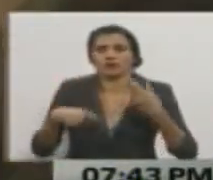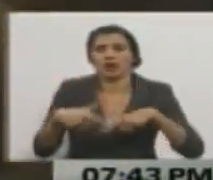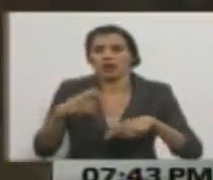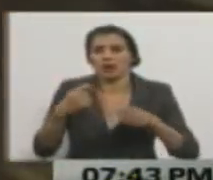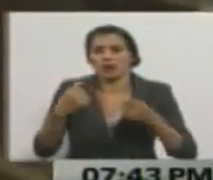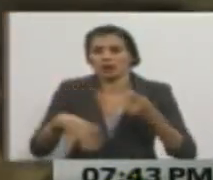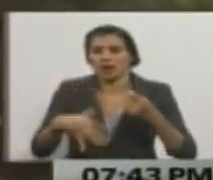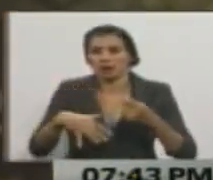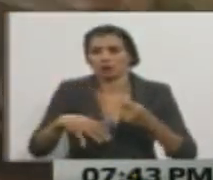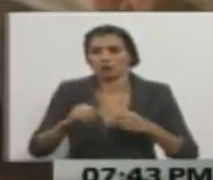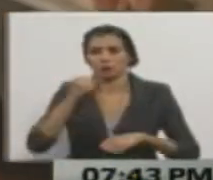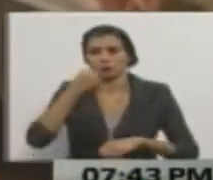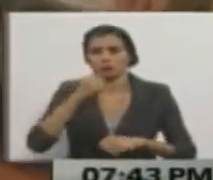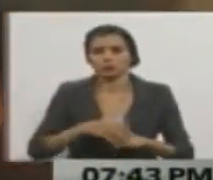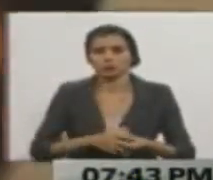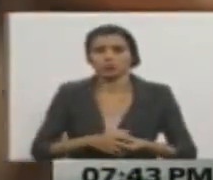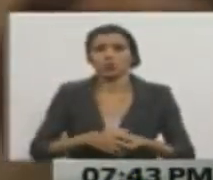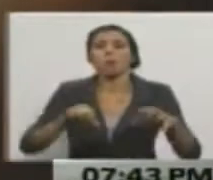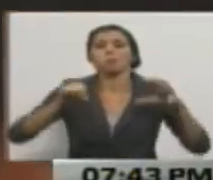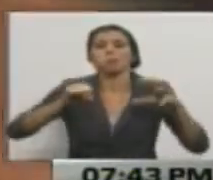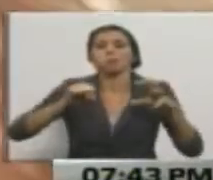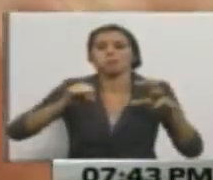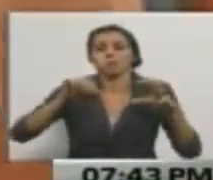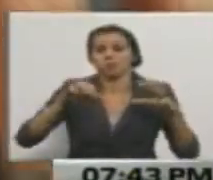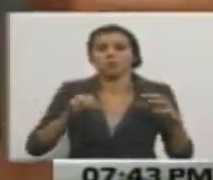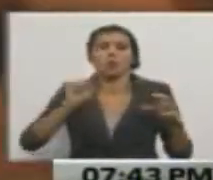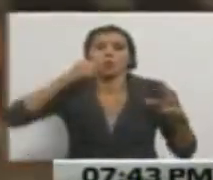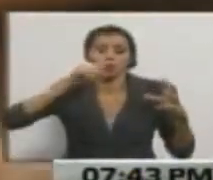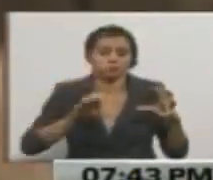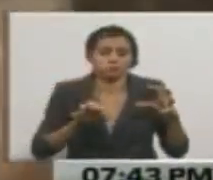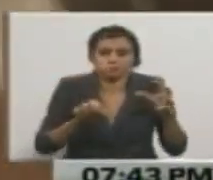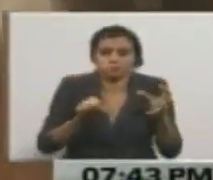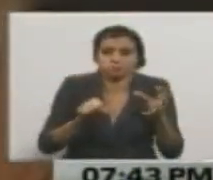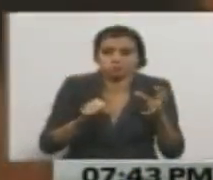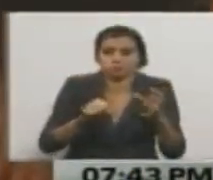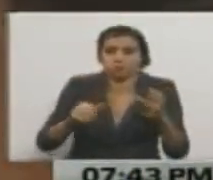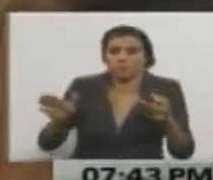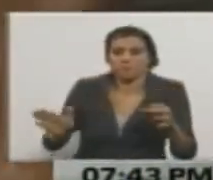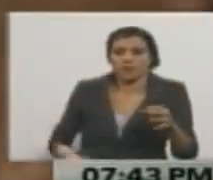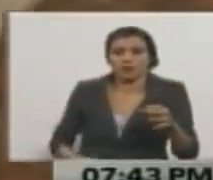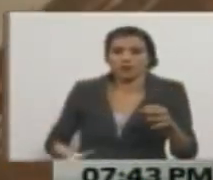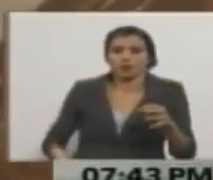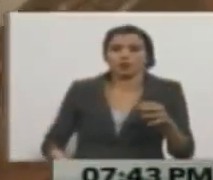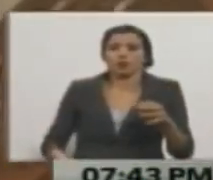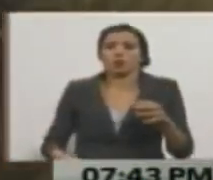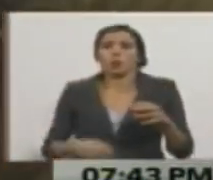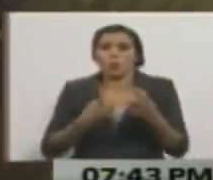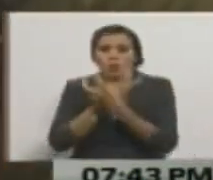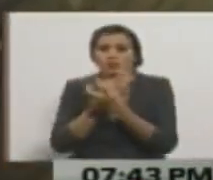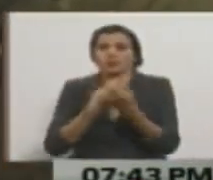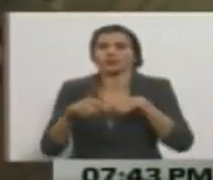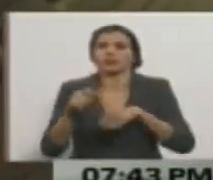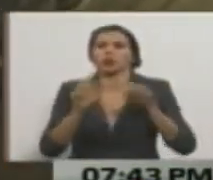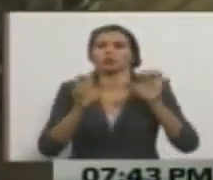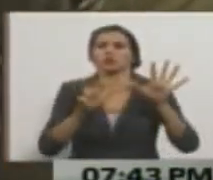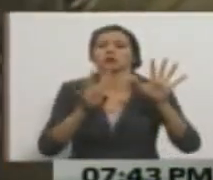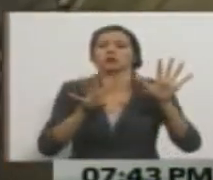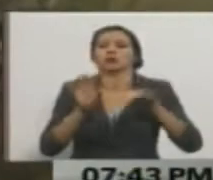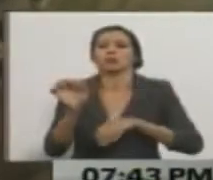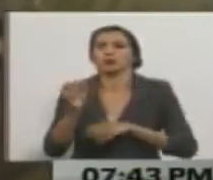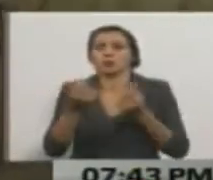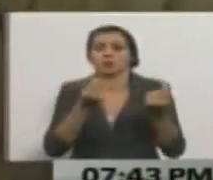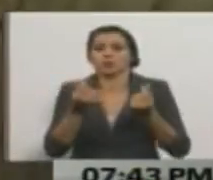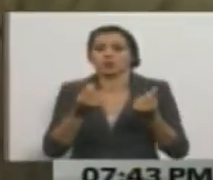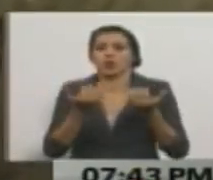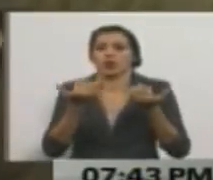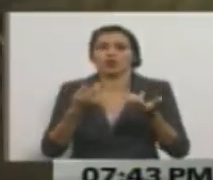pollo, mulo de pollo, donde está regulado el con hueso en 890 bolívares kilos. Ah,